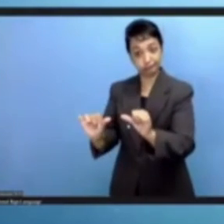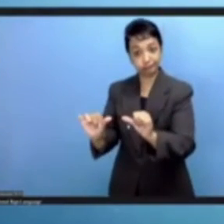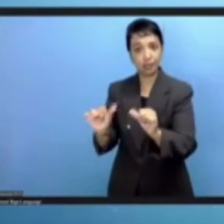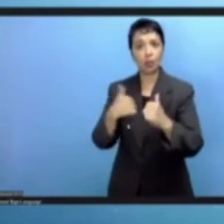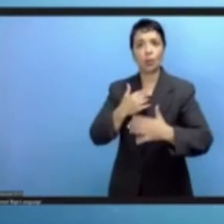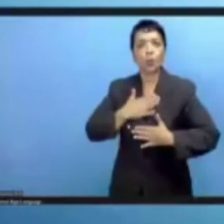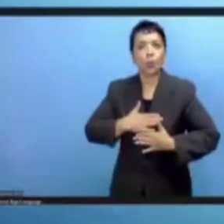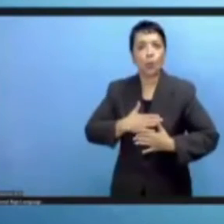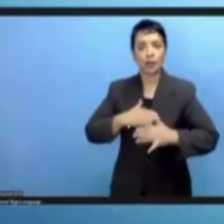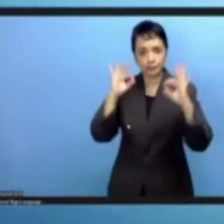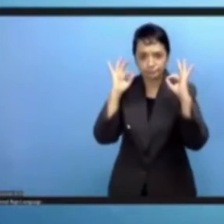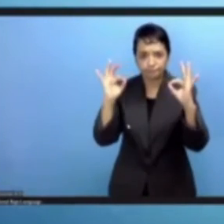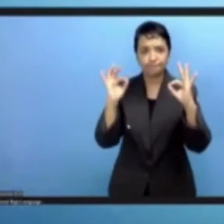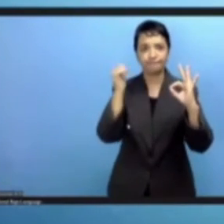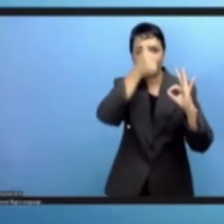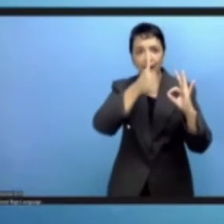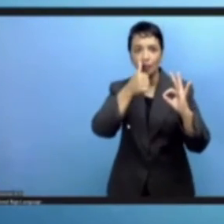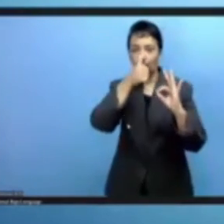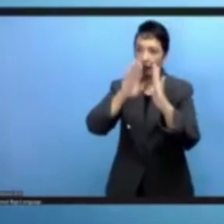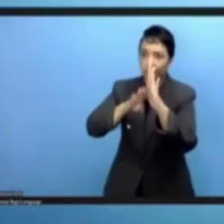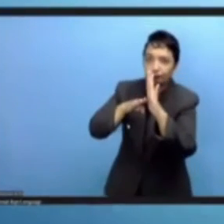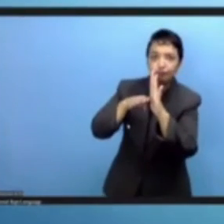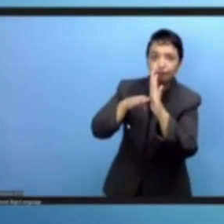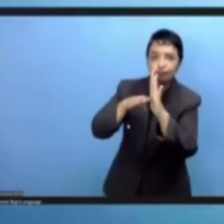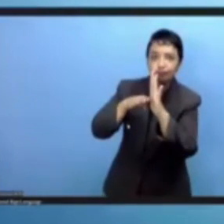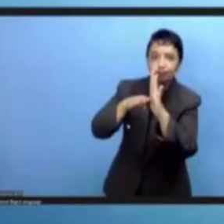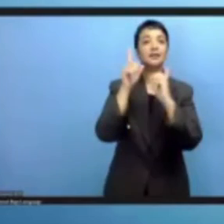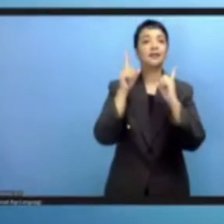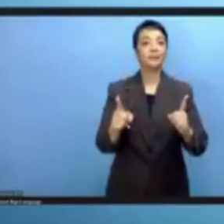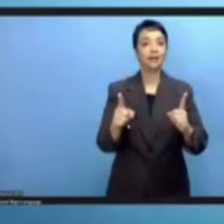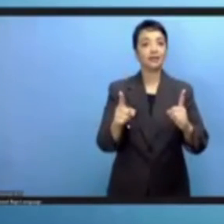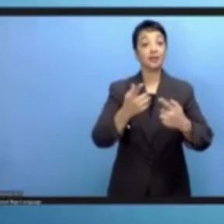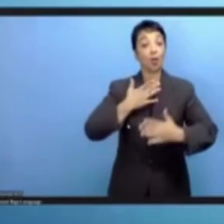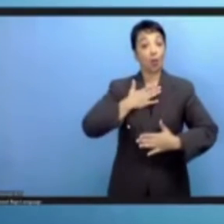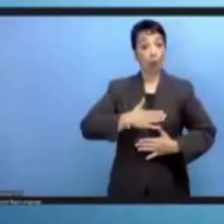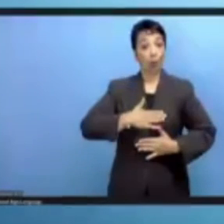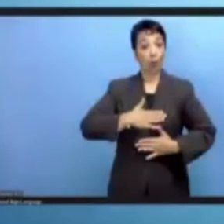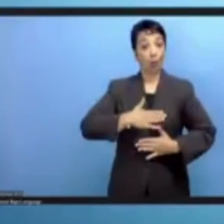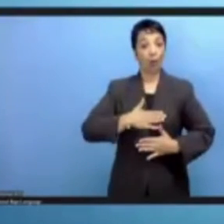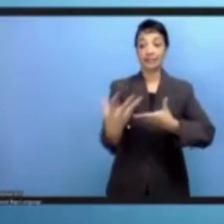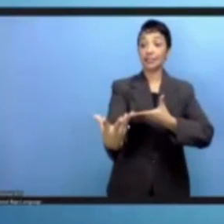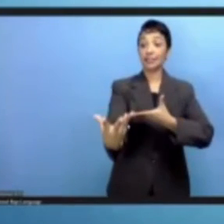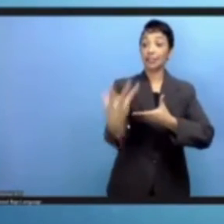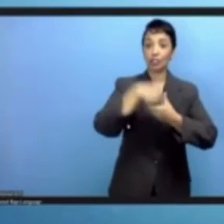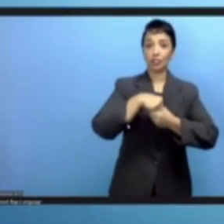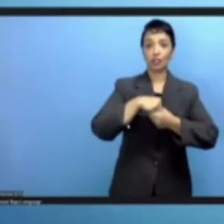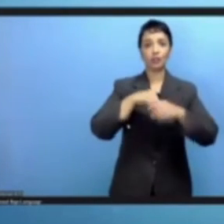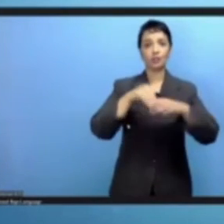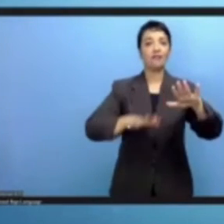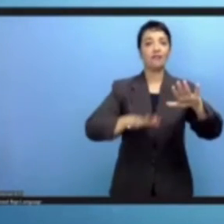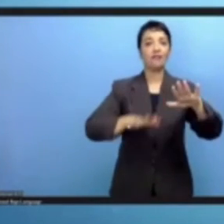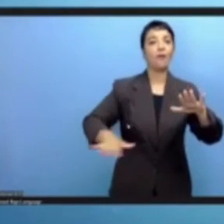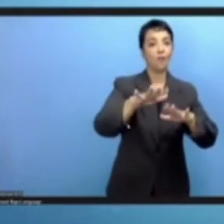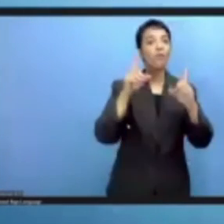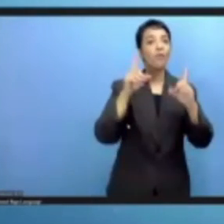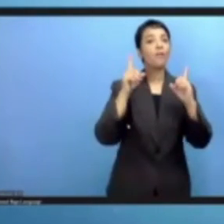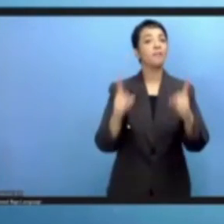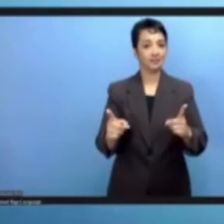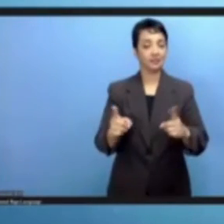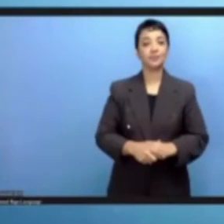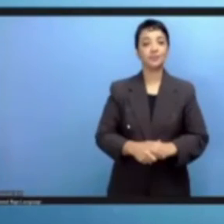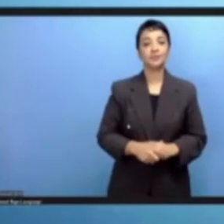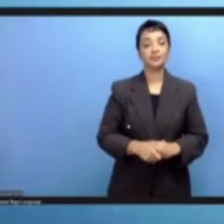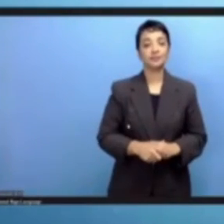que nuestras aspiraciones y este viaje o internacional para lograr una Etiopía